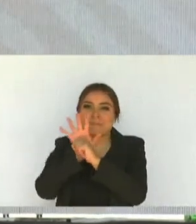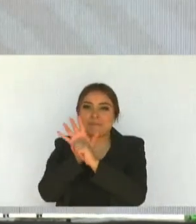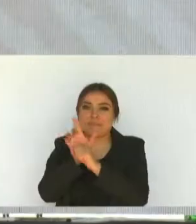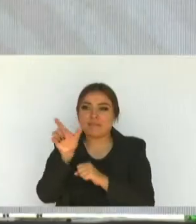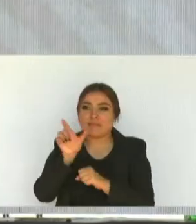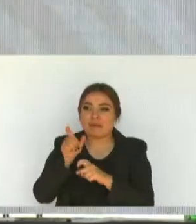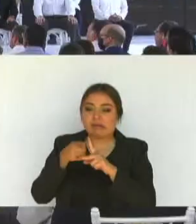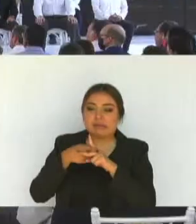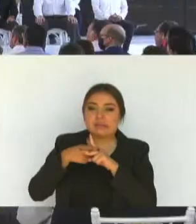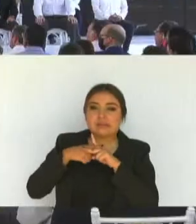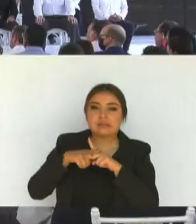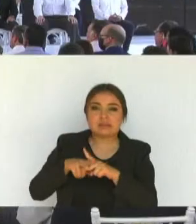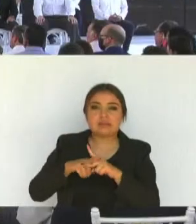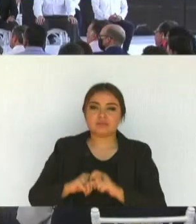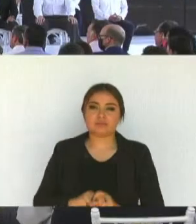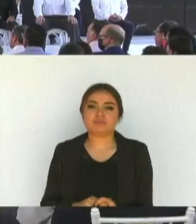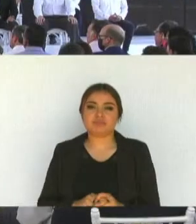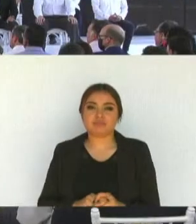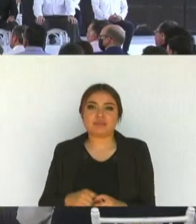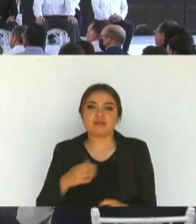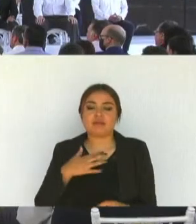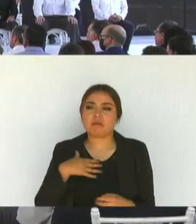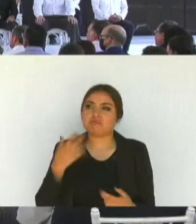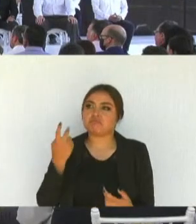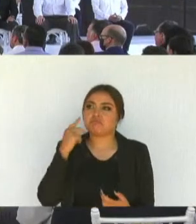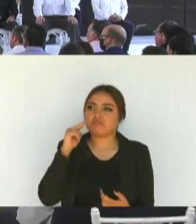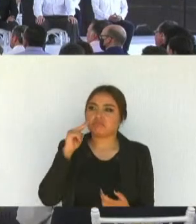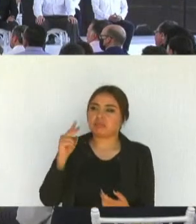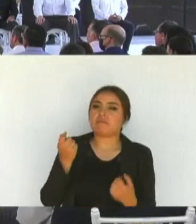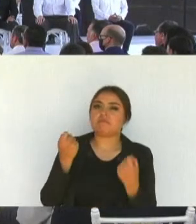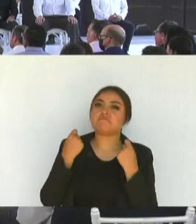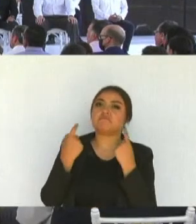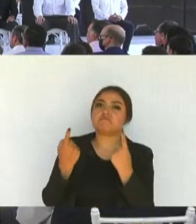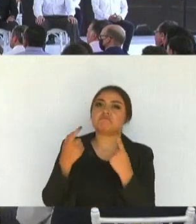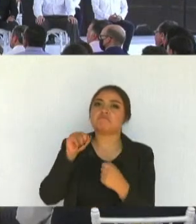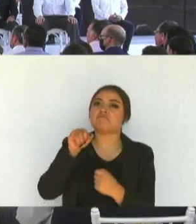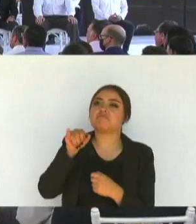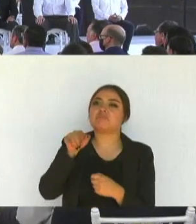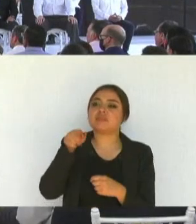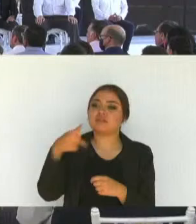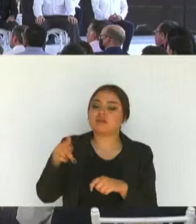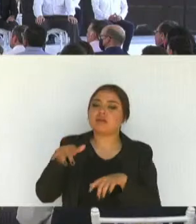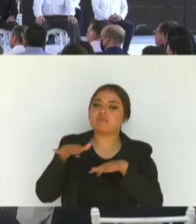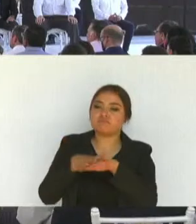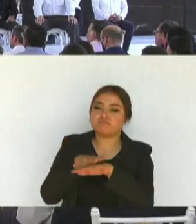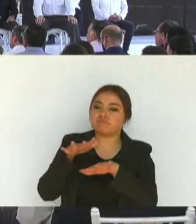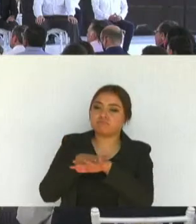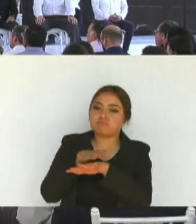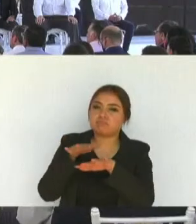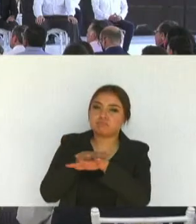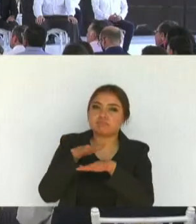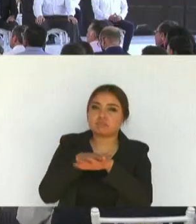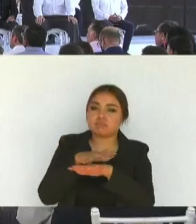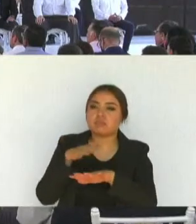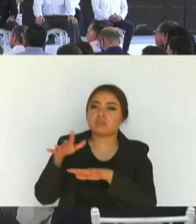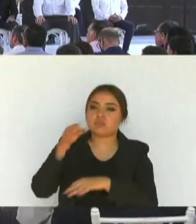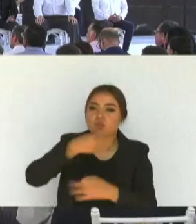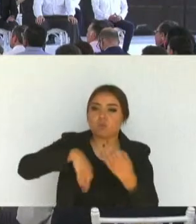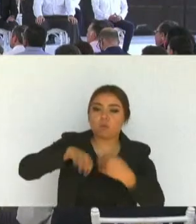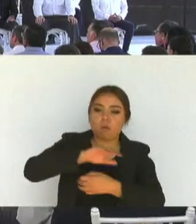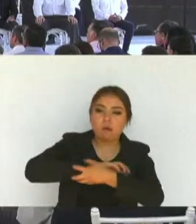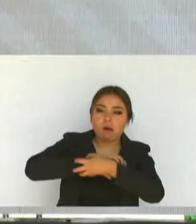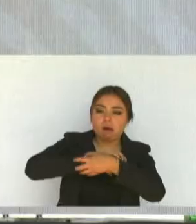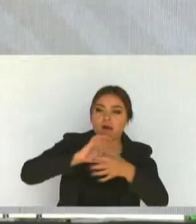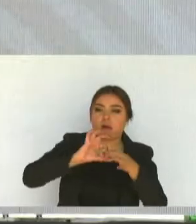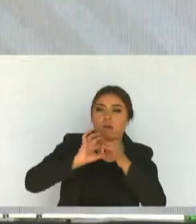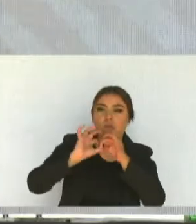en la primera línea de batalla. Por eso es admirable que sigamos transformando y de manera coordinada